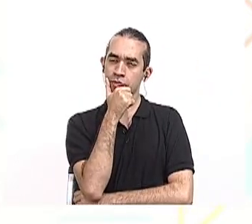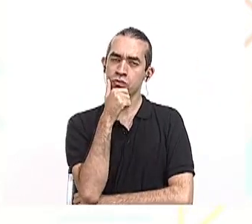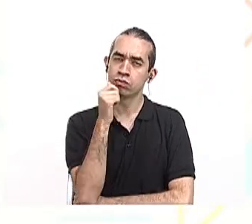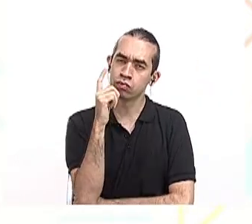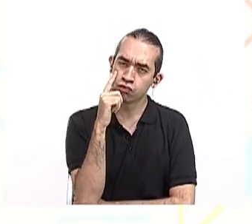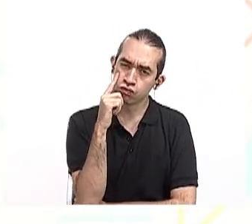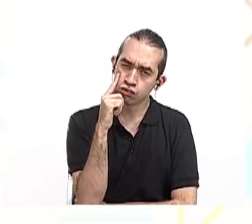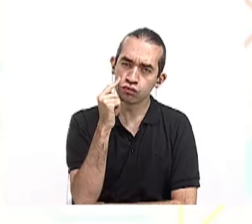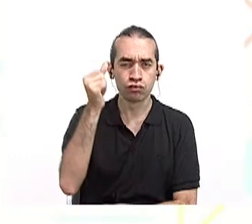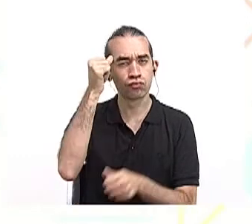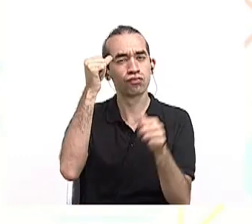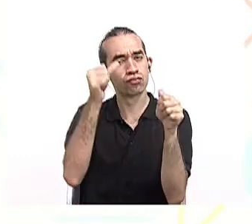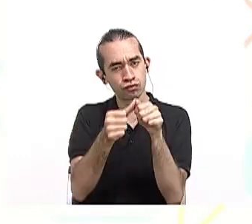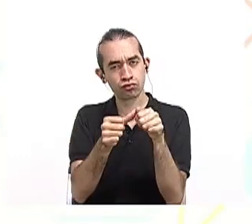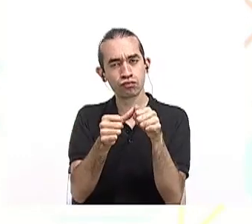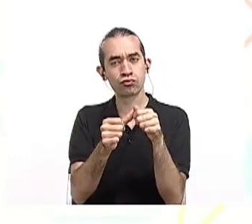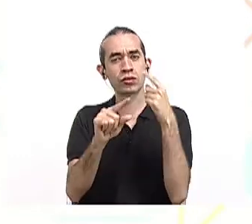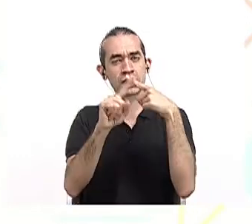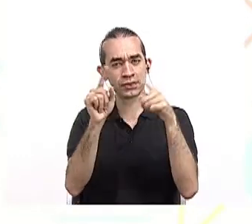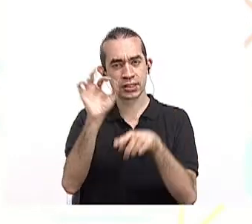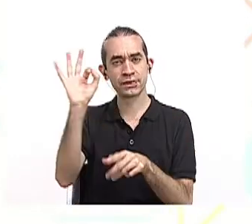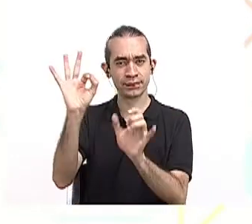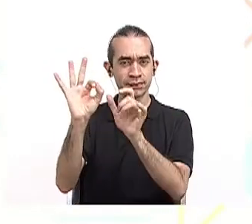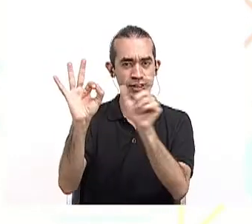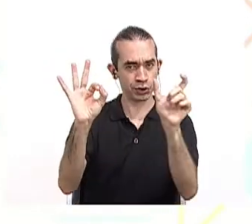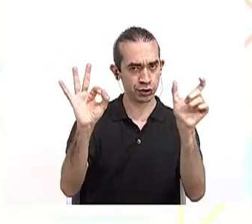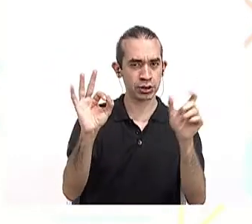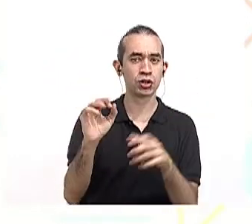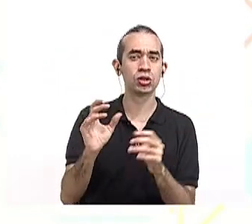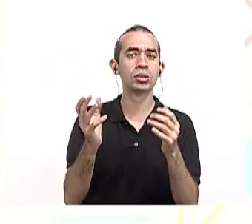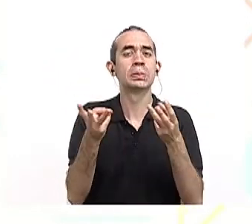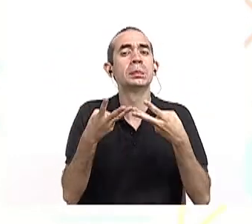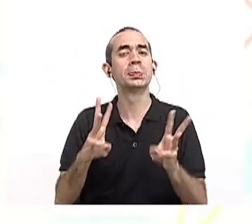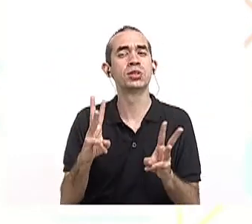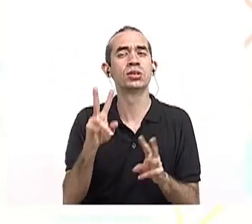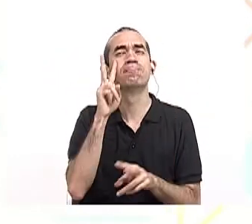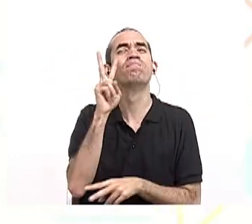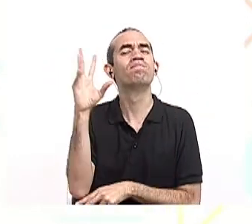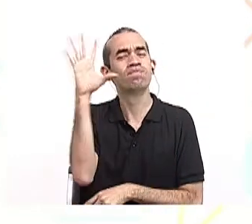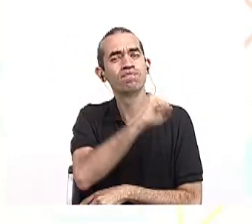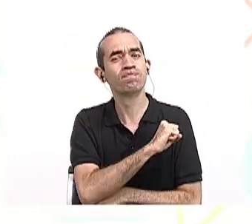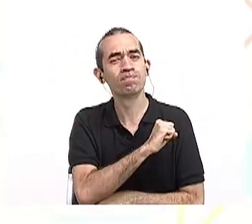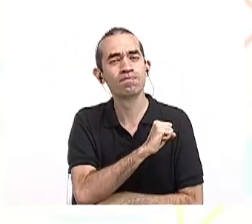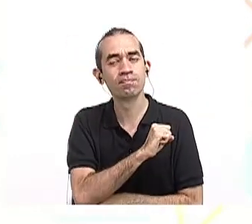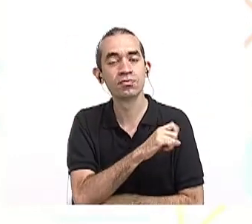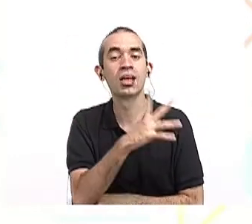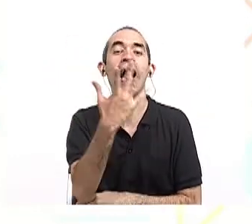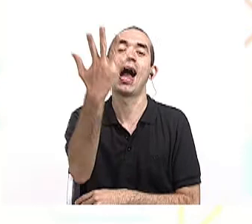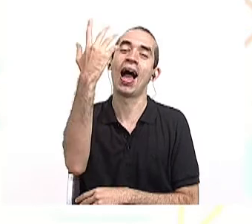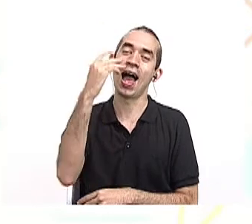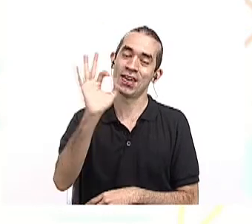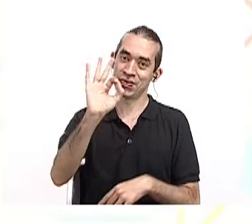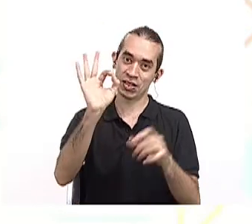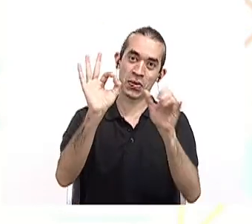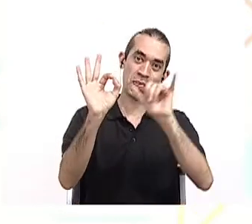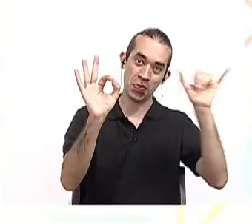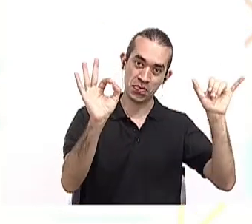Observamos y recordamos los métodos de factorización. ¿Qué hay ahí? Claro, un factor